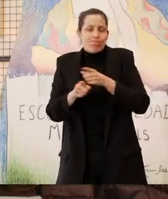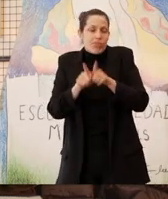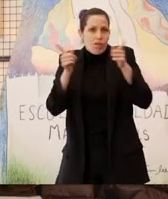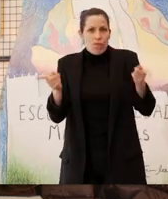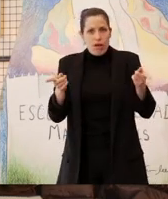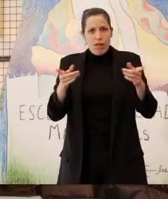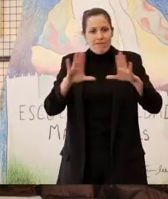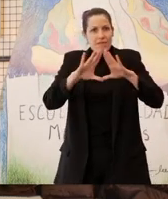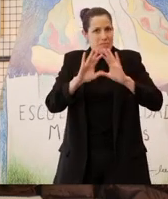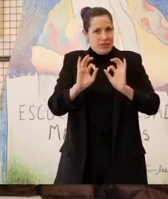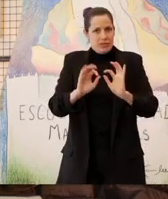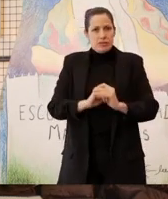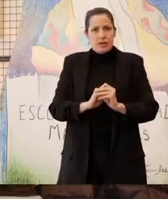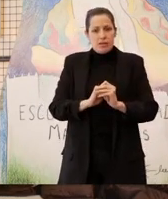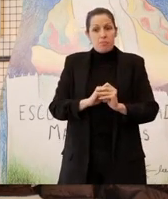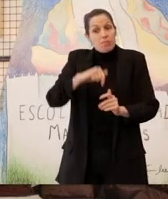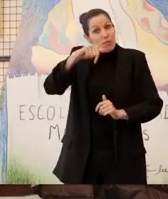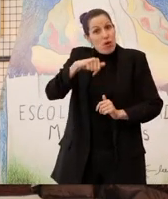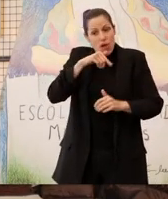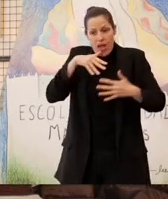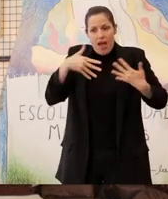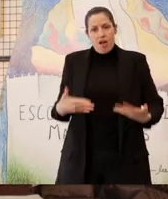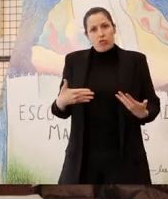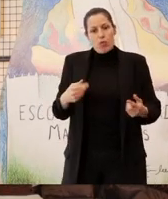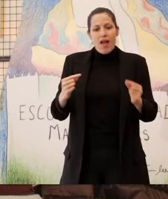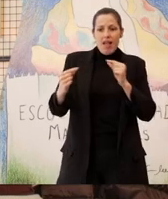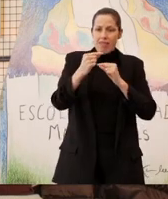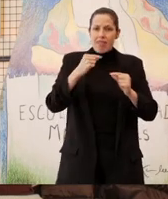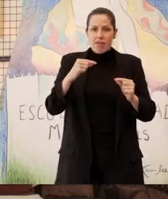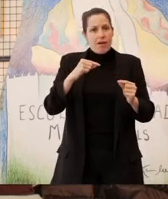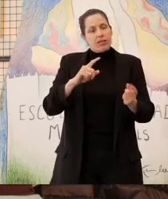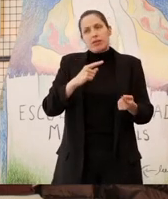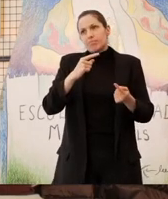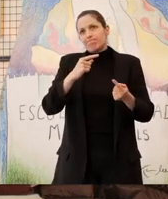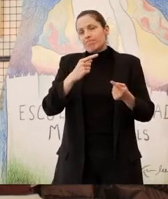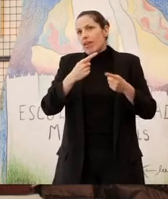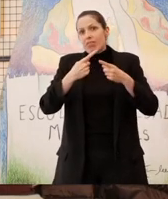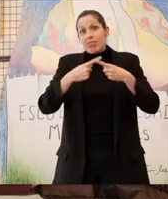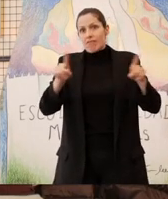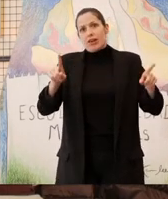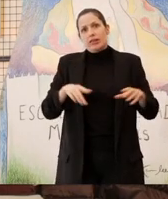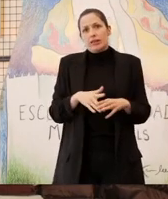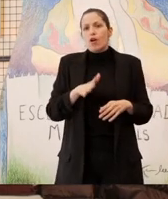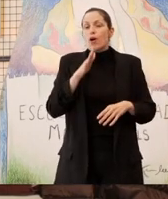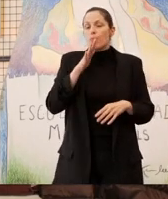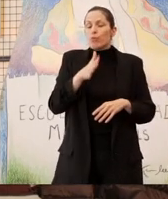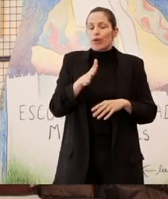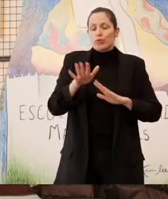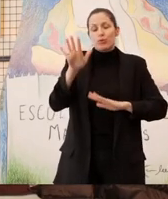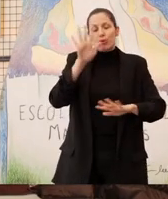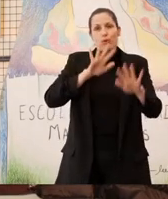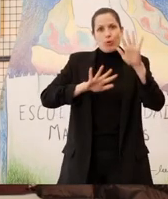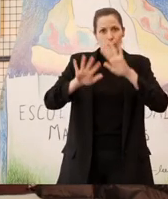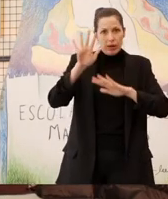debate de una naturaleza distinta y arranca su extraordinaria complejidad bueno dicho esto